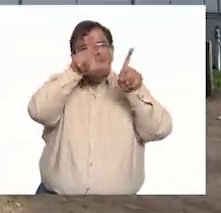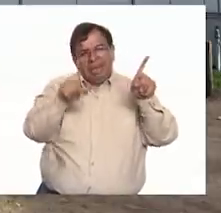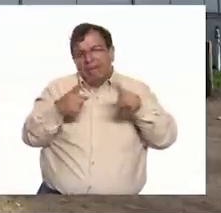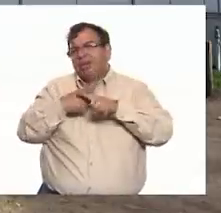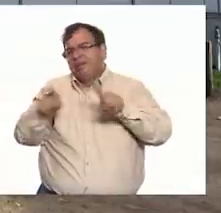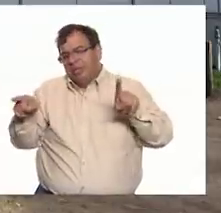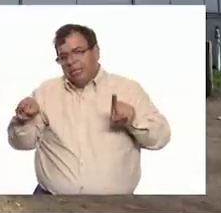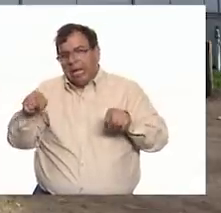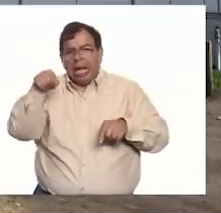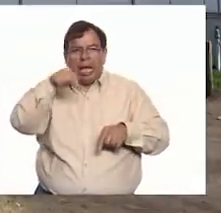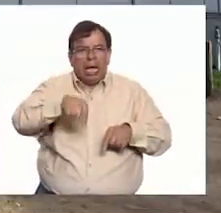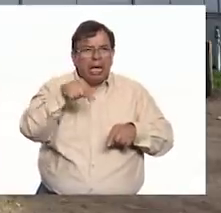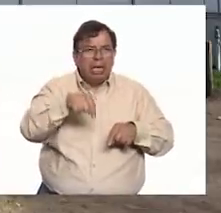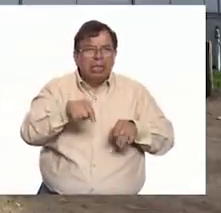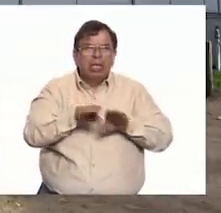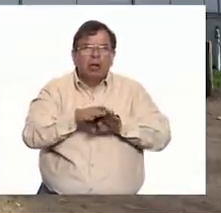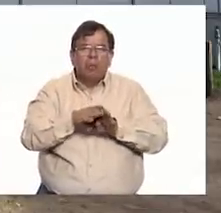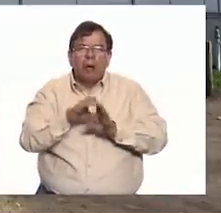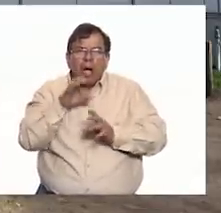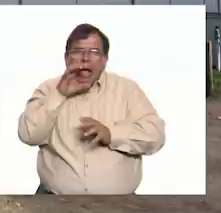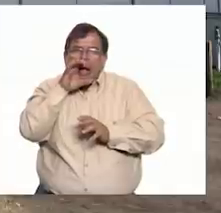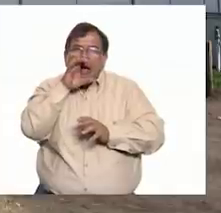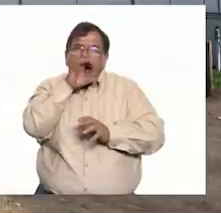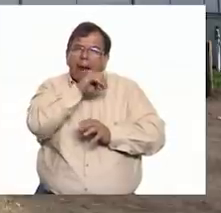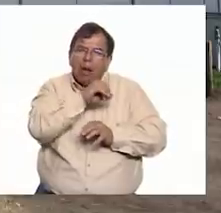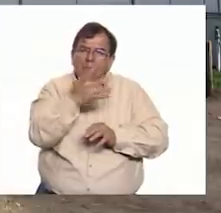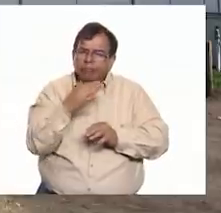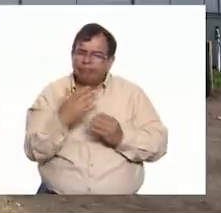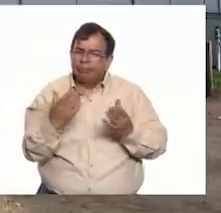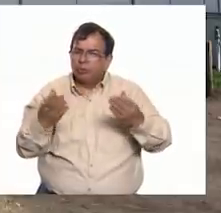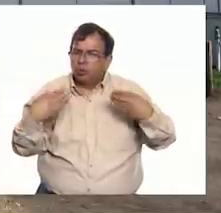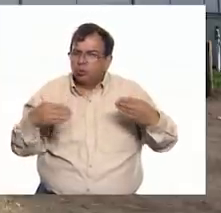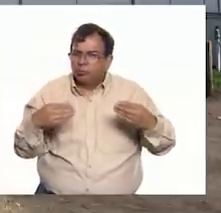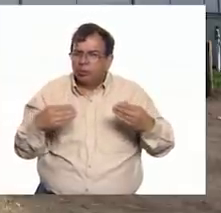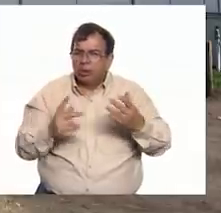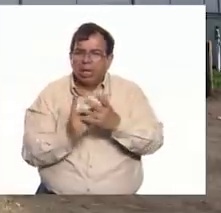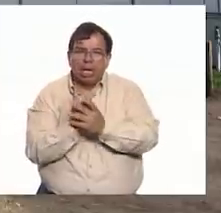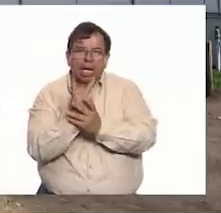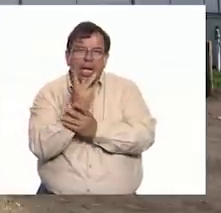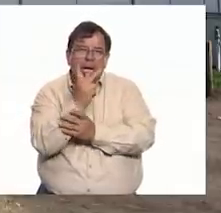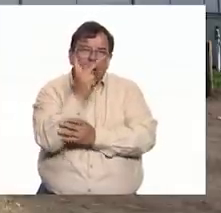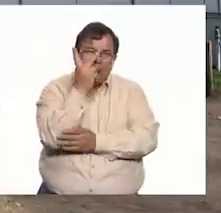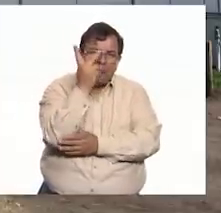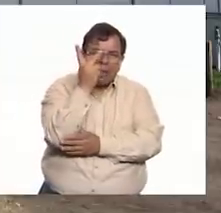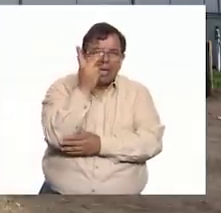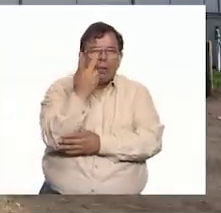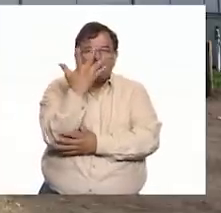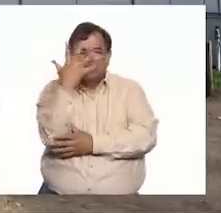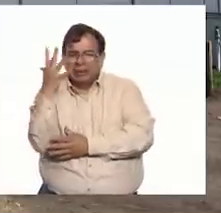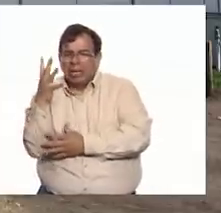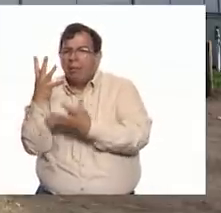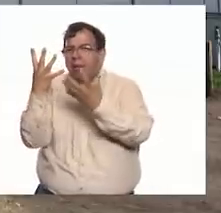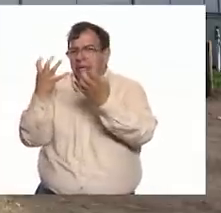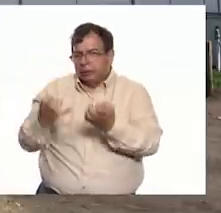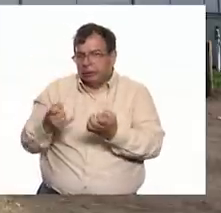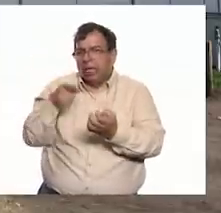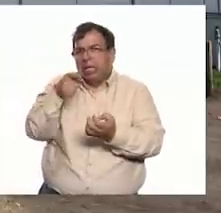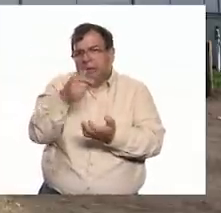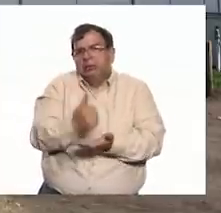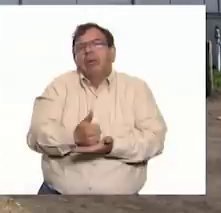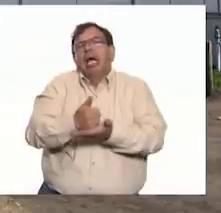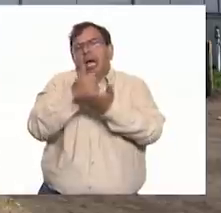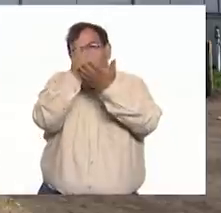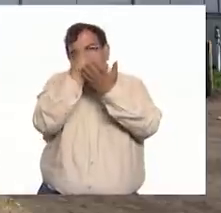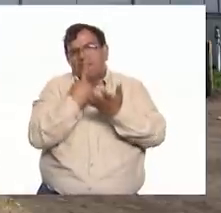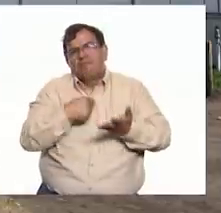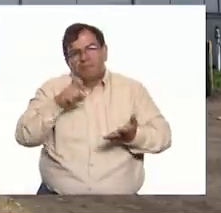región. El clima es cálido y subhúmedo y la vegetación es de selva seca. Eso debe favorecer el cultivo